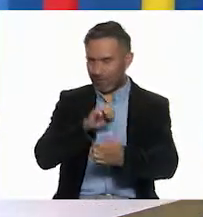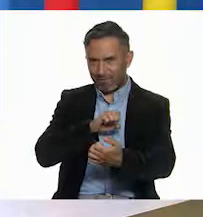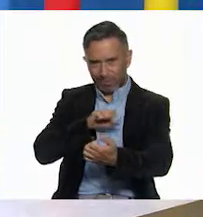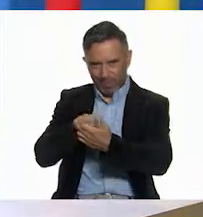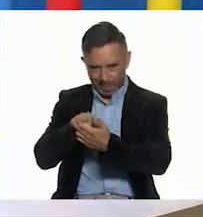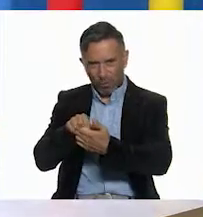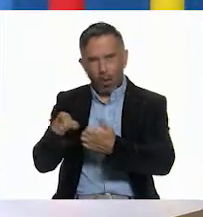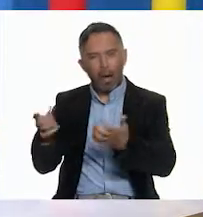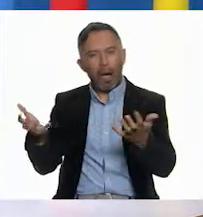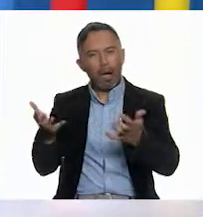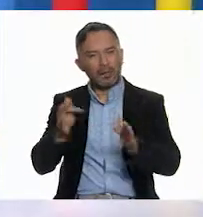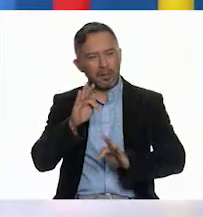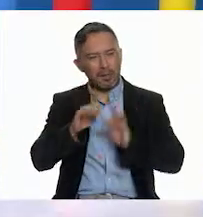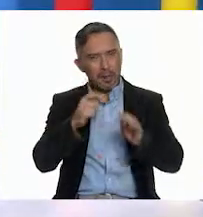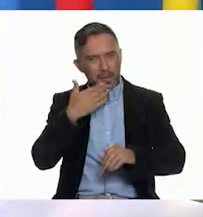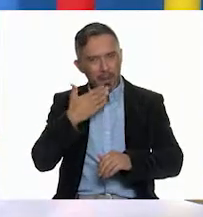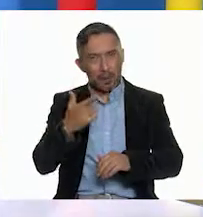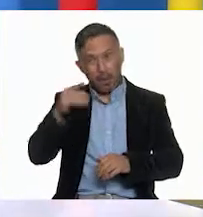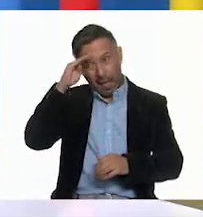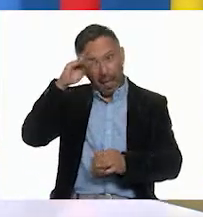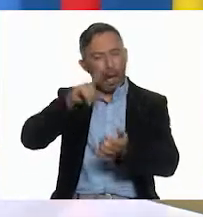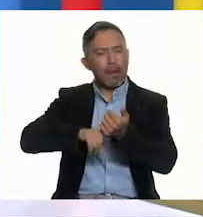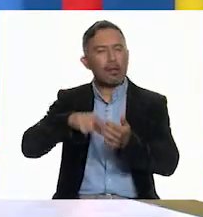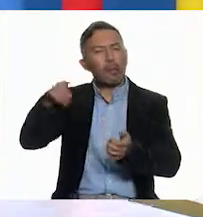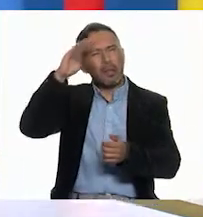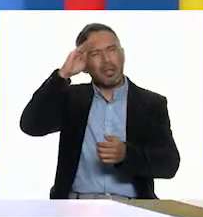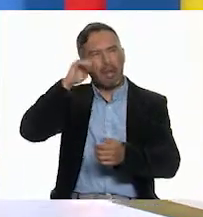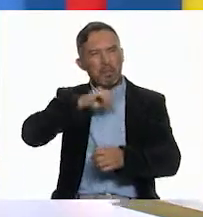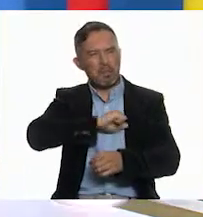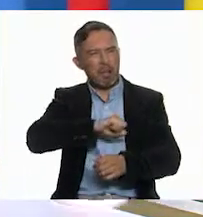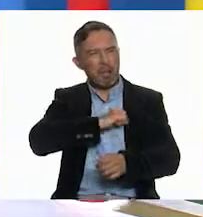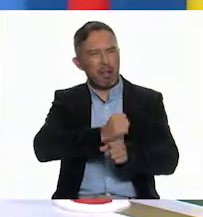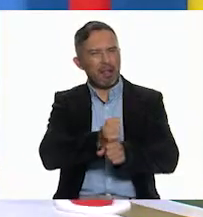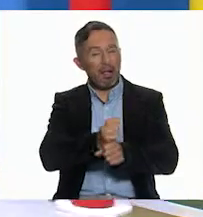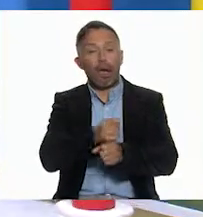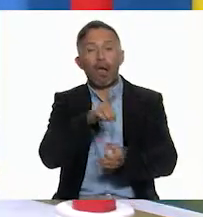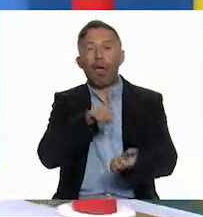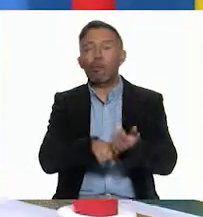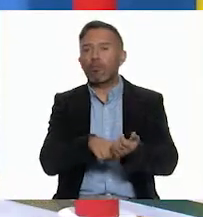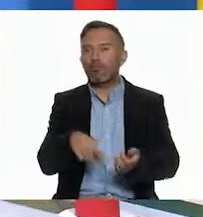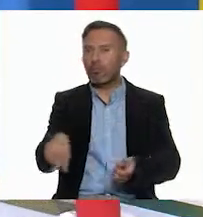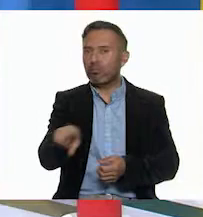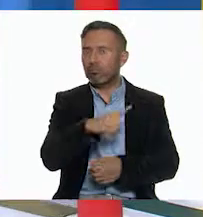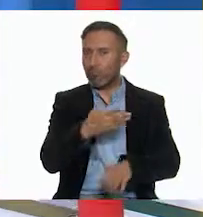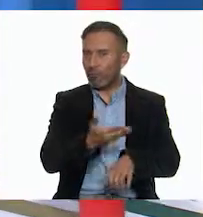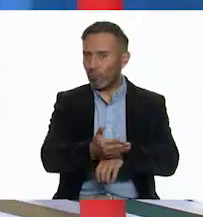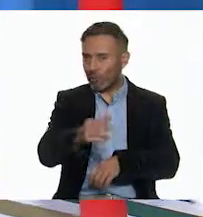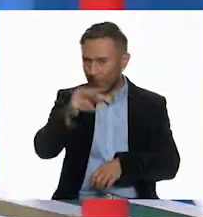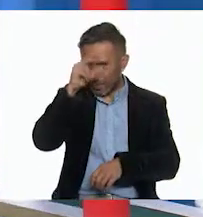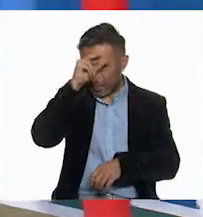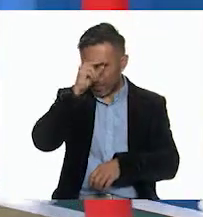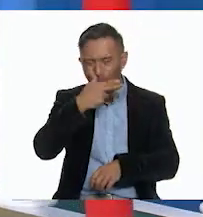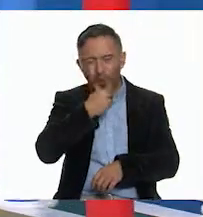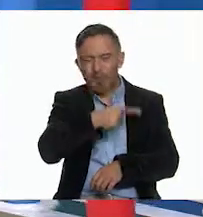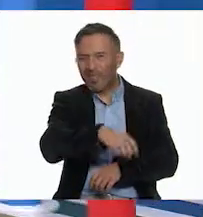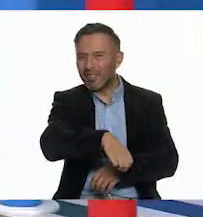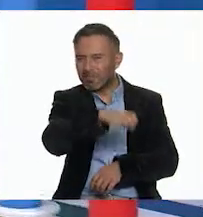buenas, pensando que sigue haciendo cosas malas. Y esta fue una jugada muy sabia por parte del anciano del